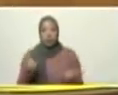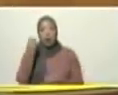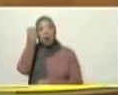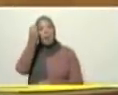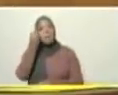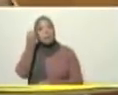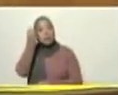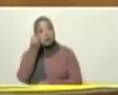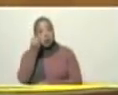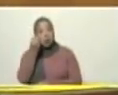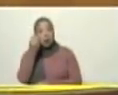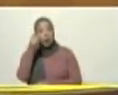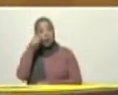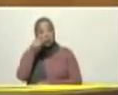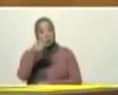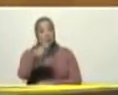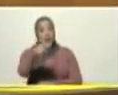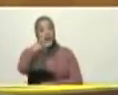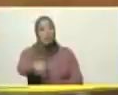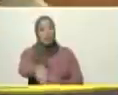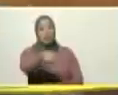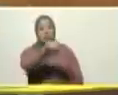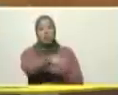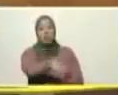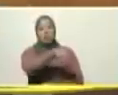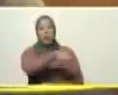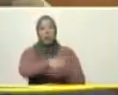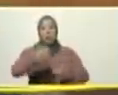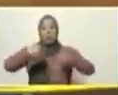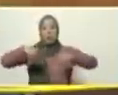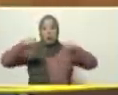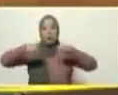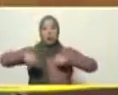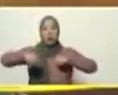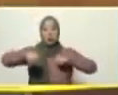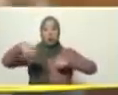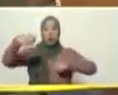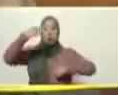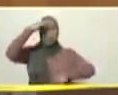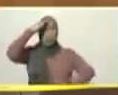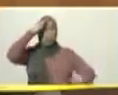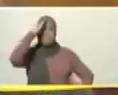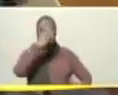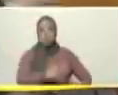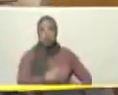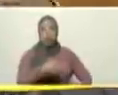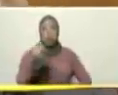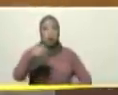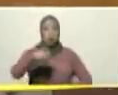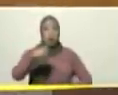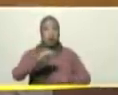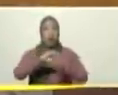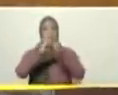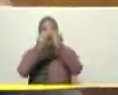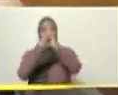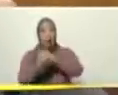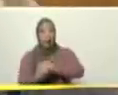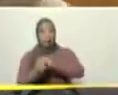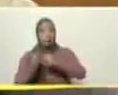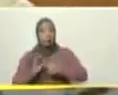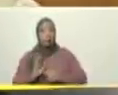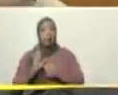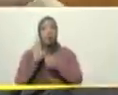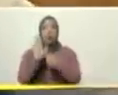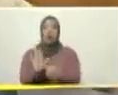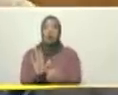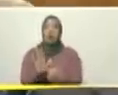que la vigilancia de los ciudadanos la ejercían los Estados dictatoriales. En cambio, lo que el libro demuestra es